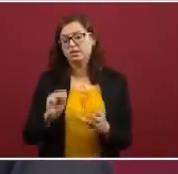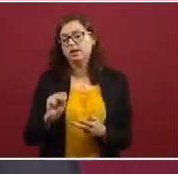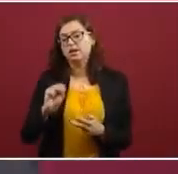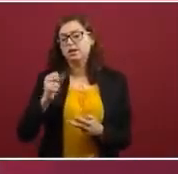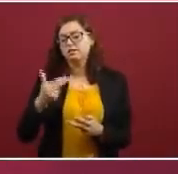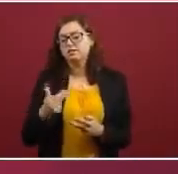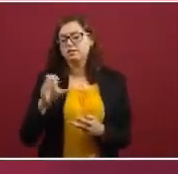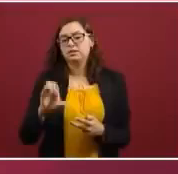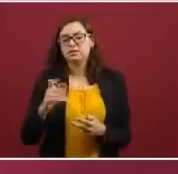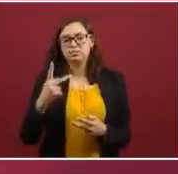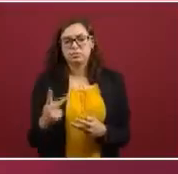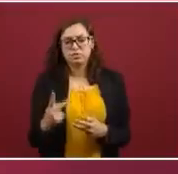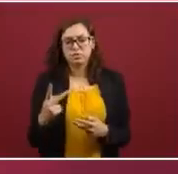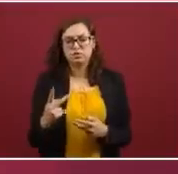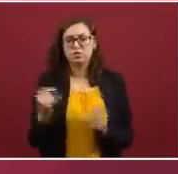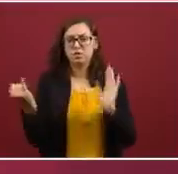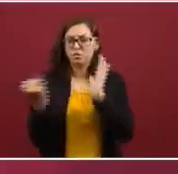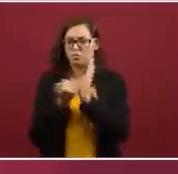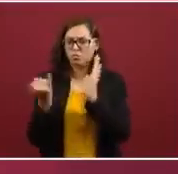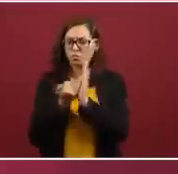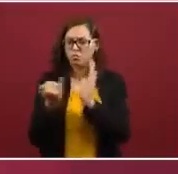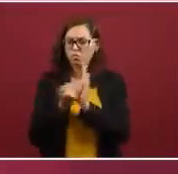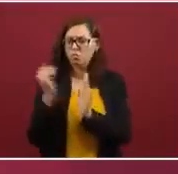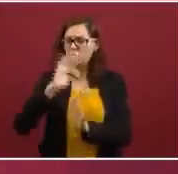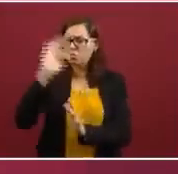con la disminución de derechos?